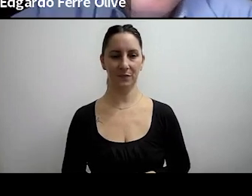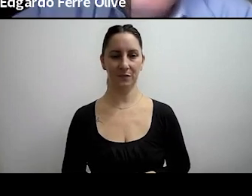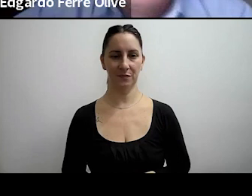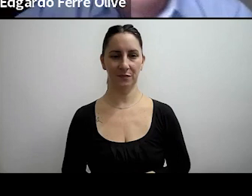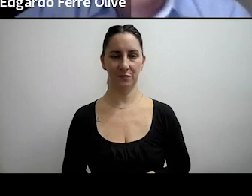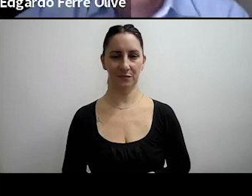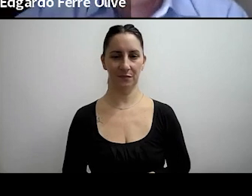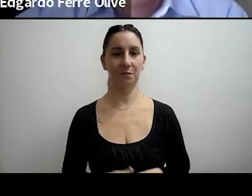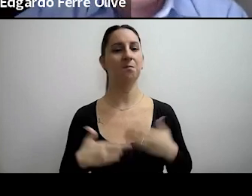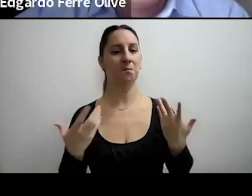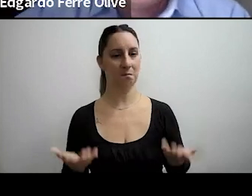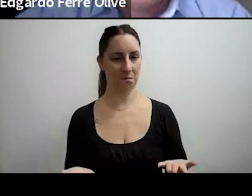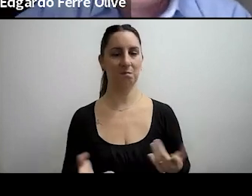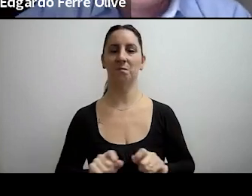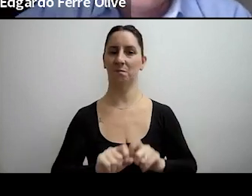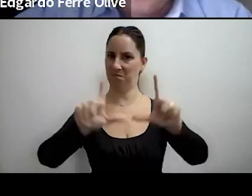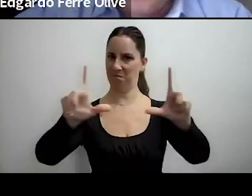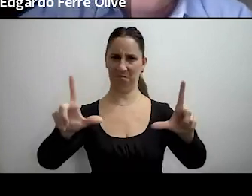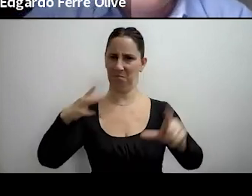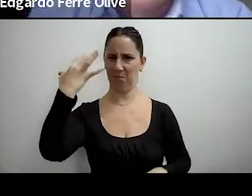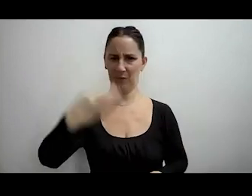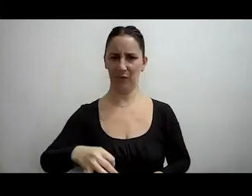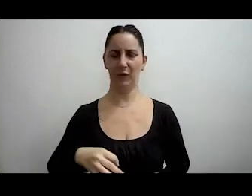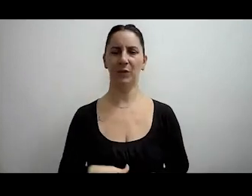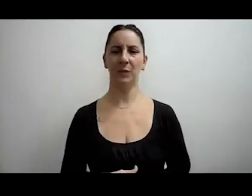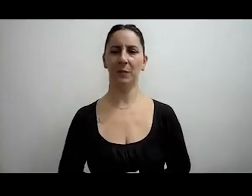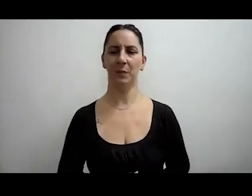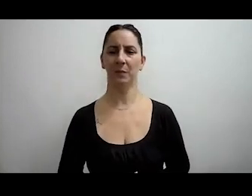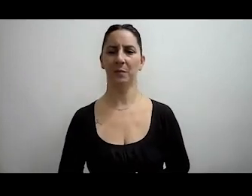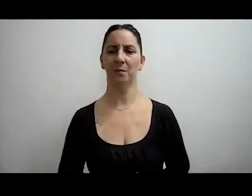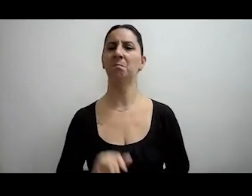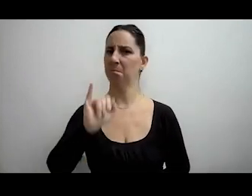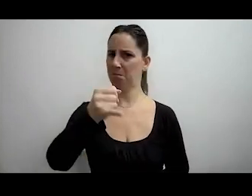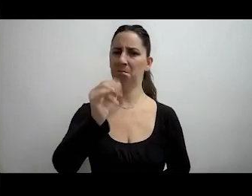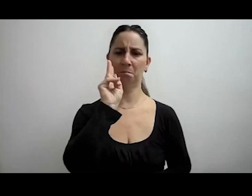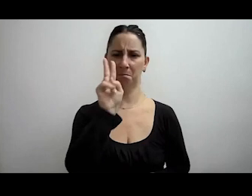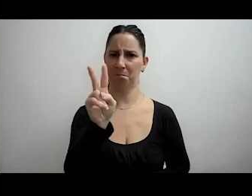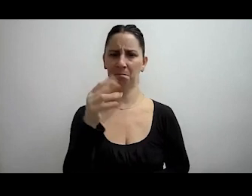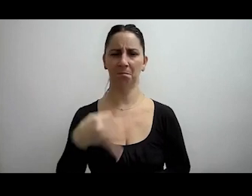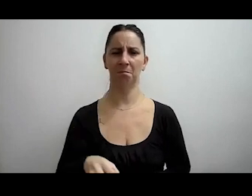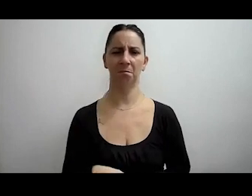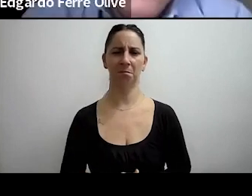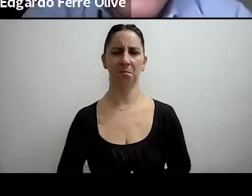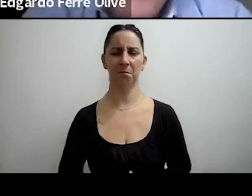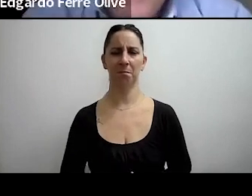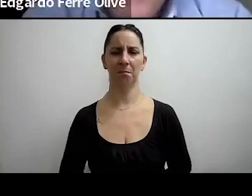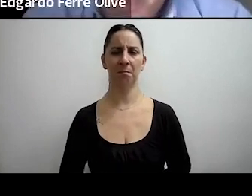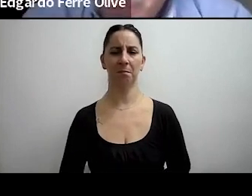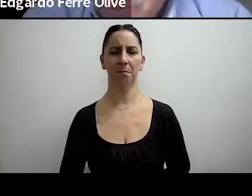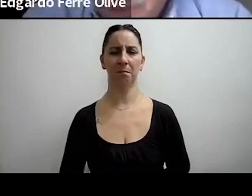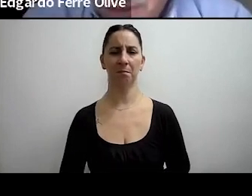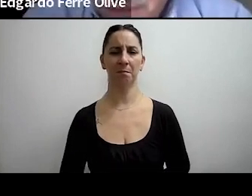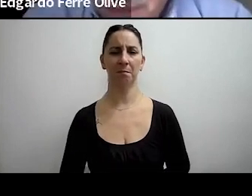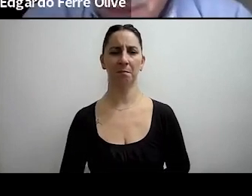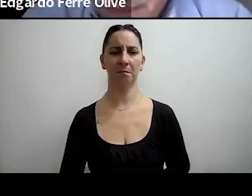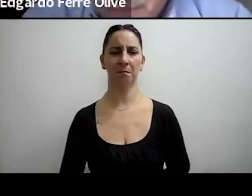Bueno, ahí creo que está perfecto. Bueno, Sí, listo. se ve bárbaro. Bueno, muchas gracias. Bueno, listo, entonces vamos a ver un